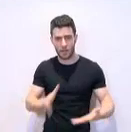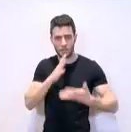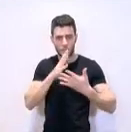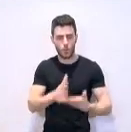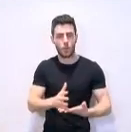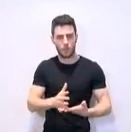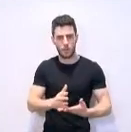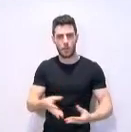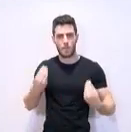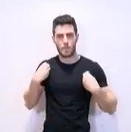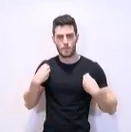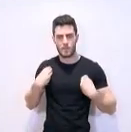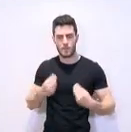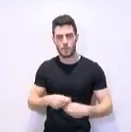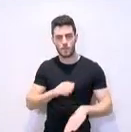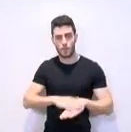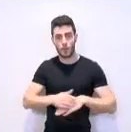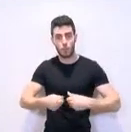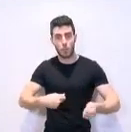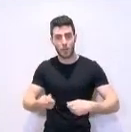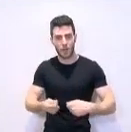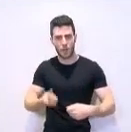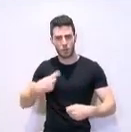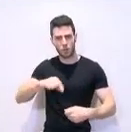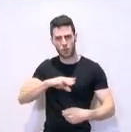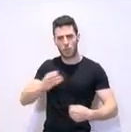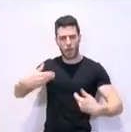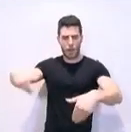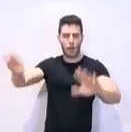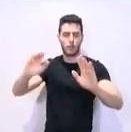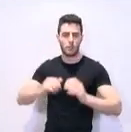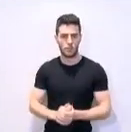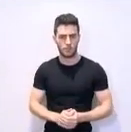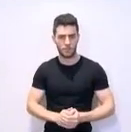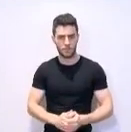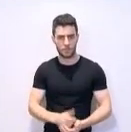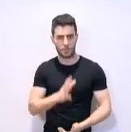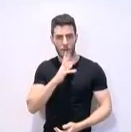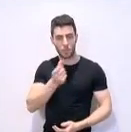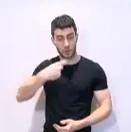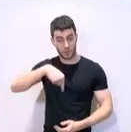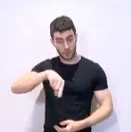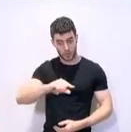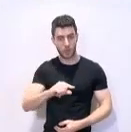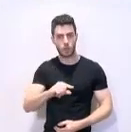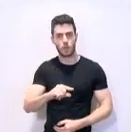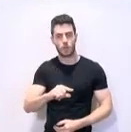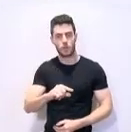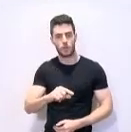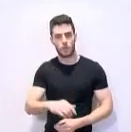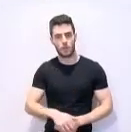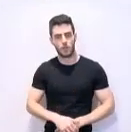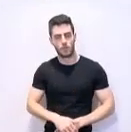vienen viviendo. Así que ustedes plantean